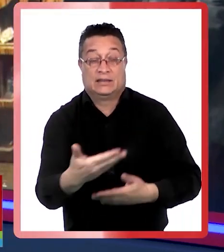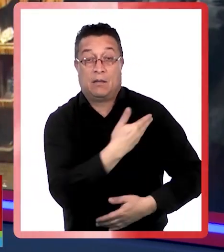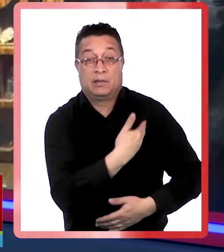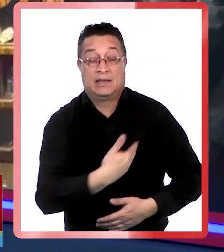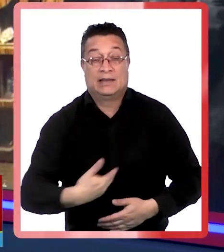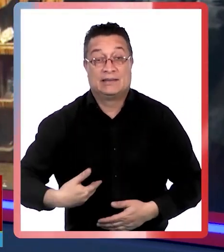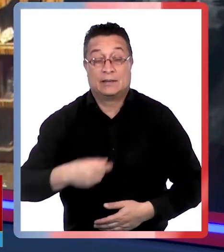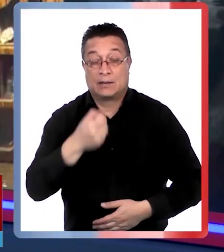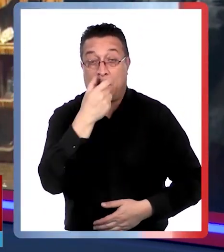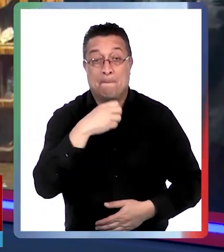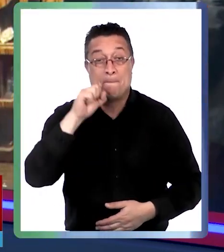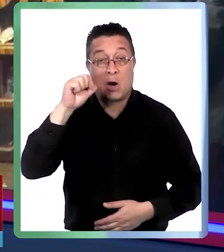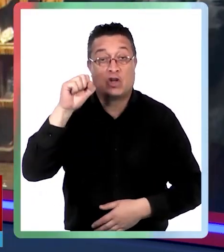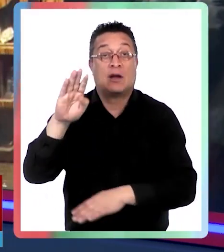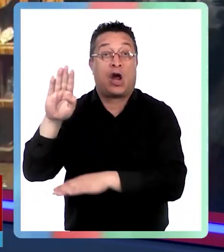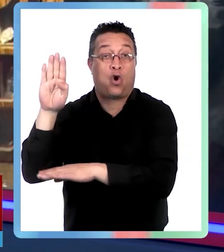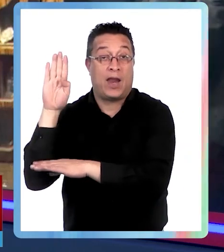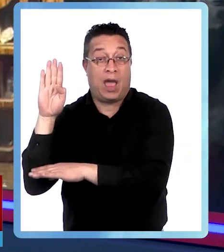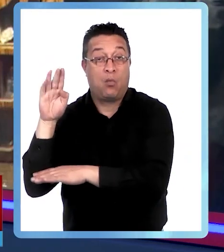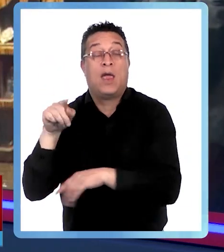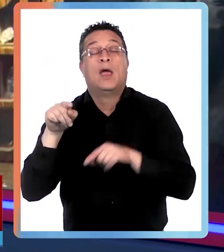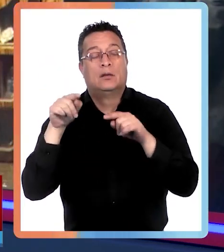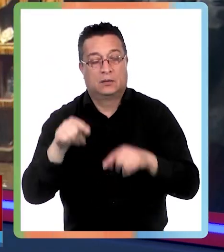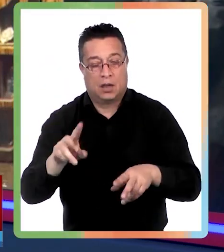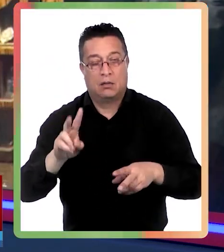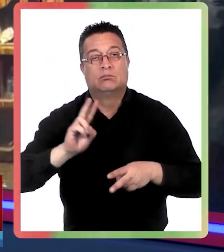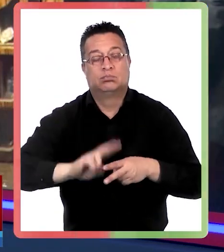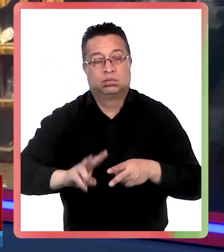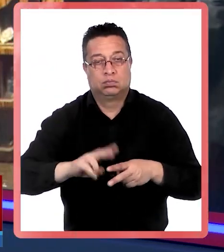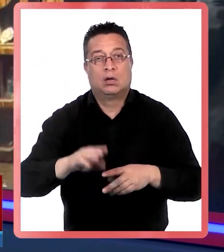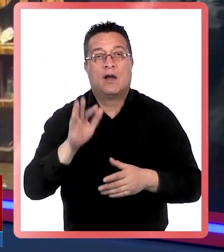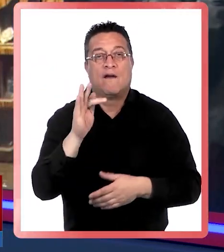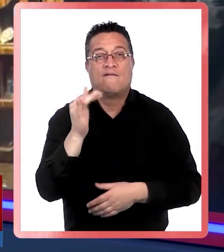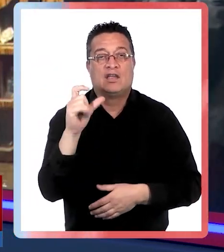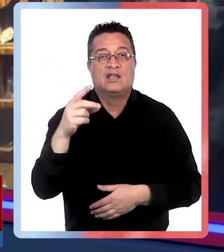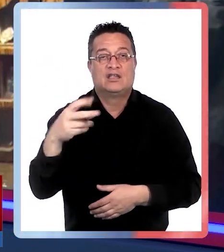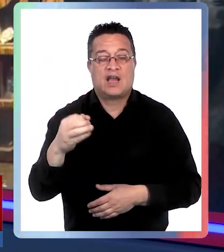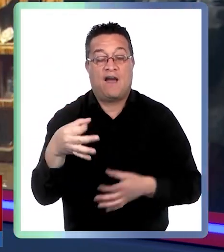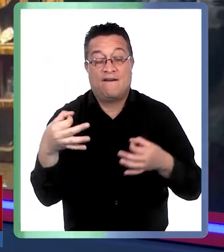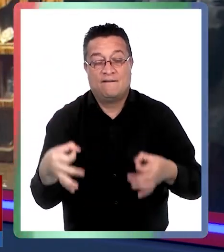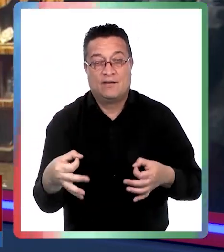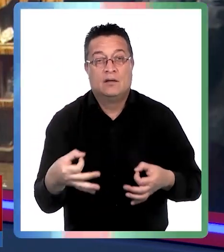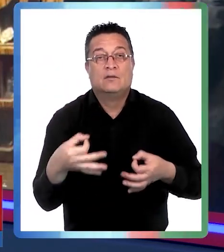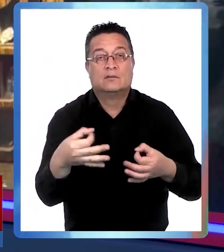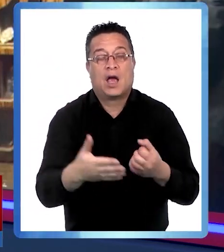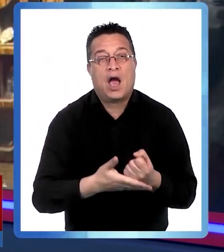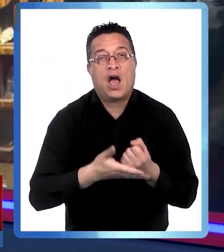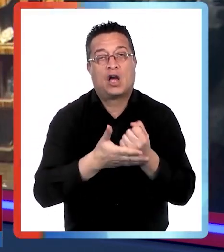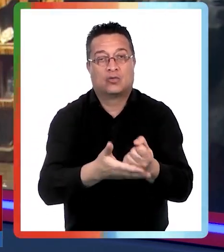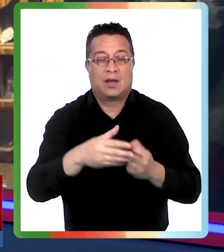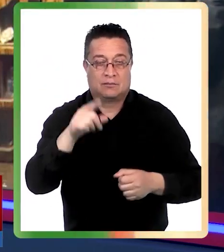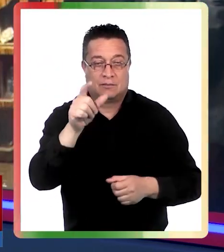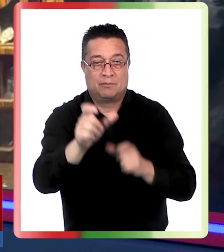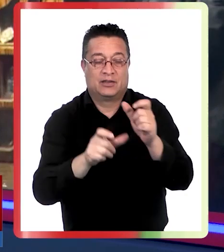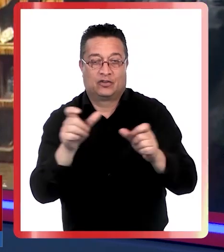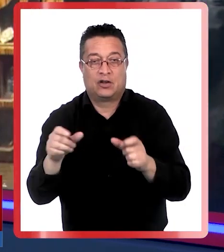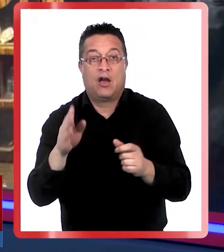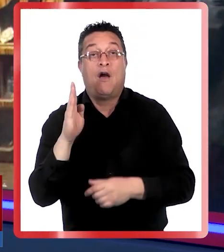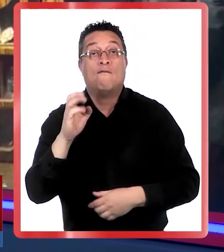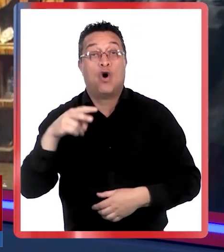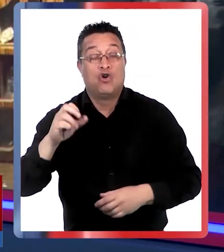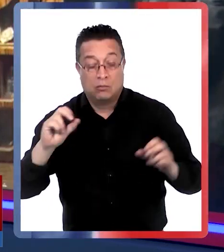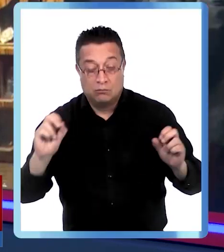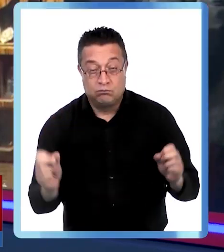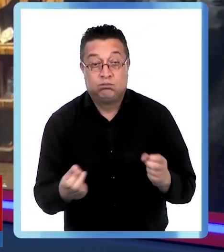la república Gabriel borich auran ilag se empezaron a aplicar las ficha fi en ayuda para los damnificados los detalles del bueno de